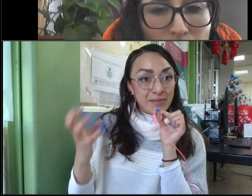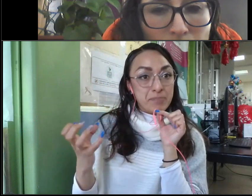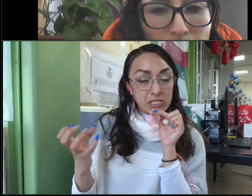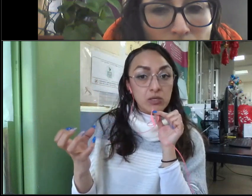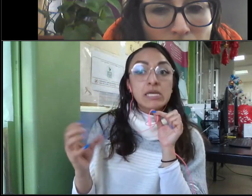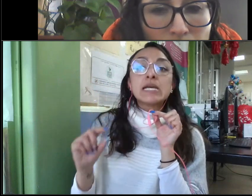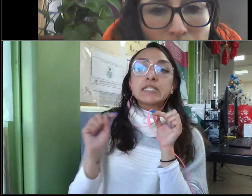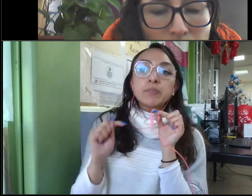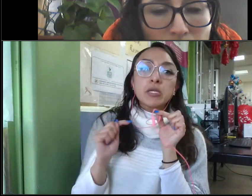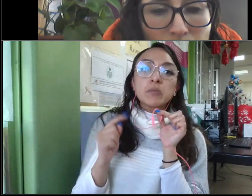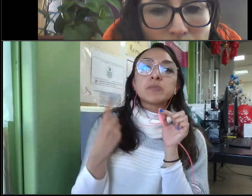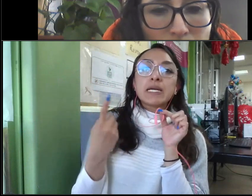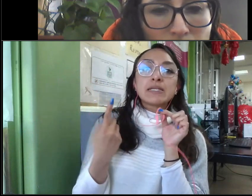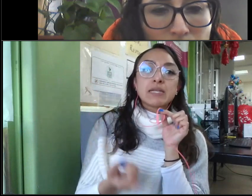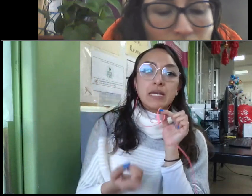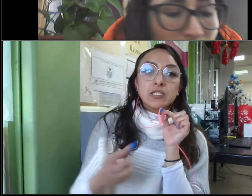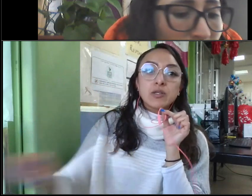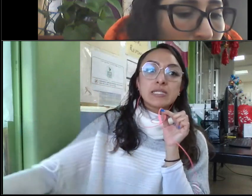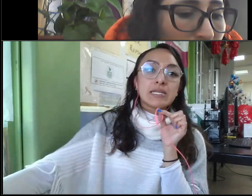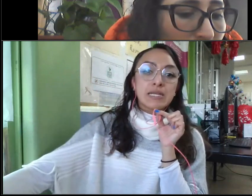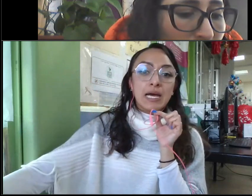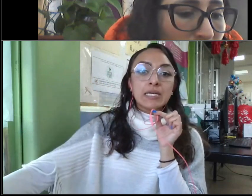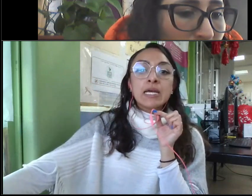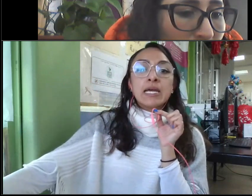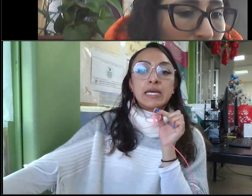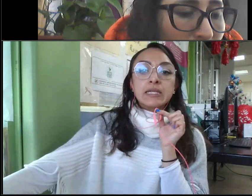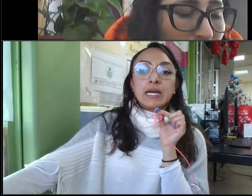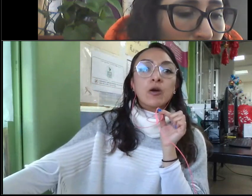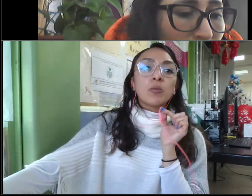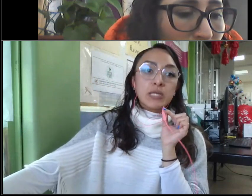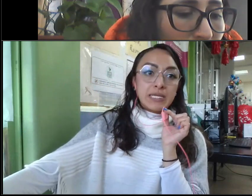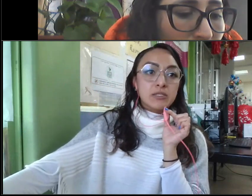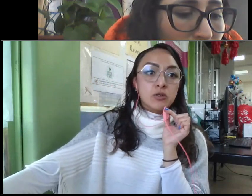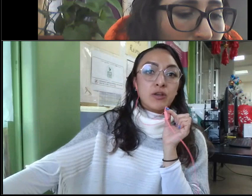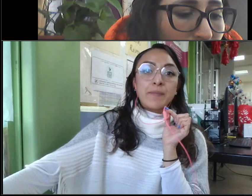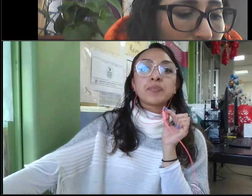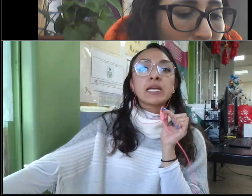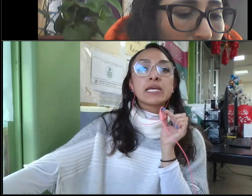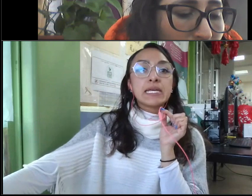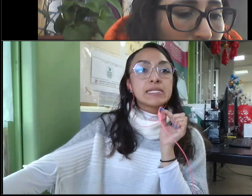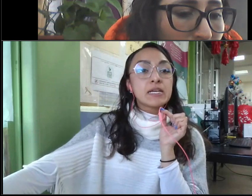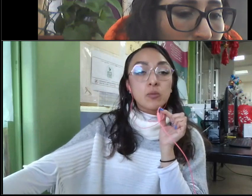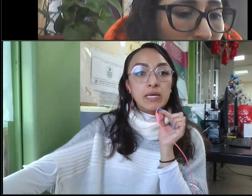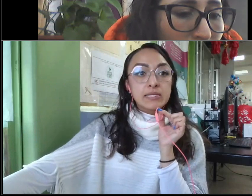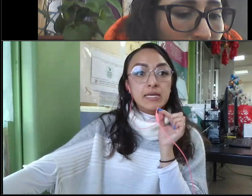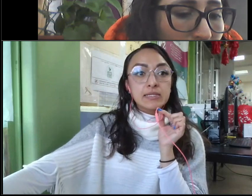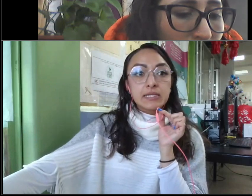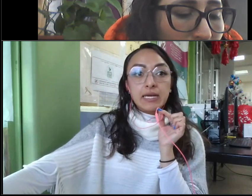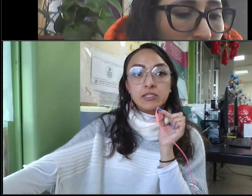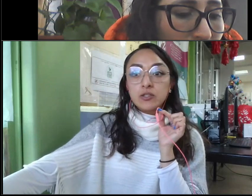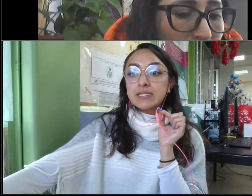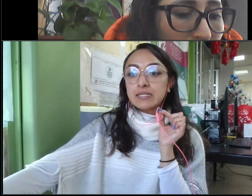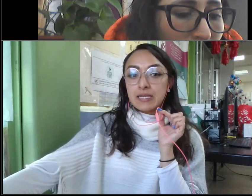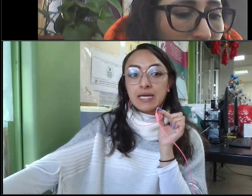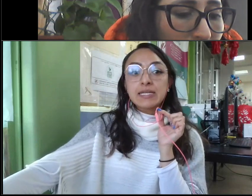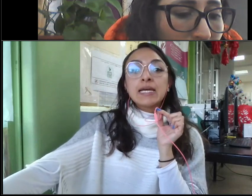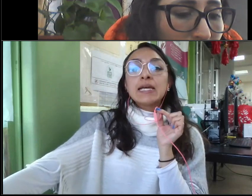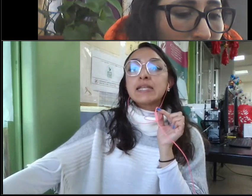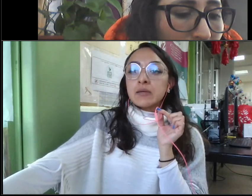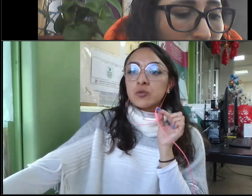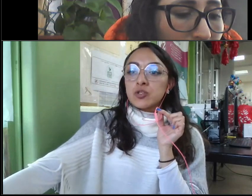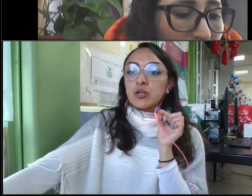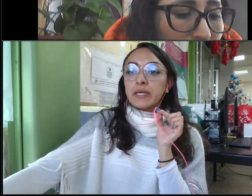no le dan peso, sí podemos ver las interacciones que se dan entre la comunidad sorda. Y esas interacciones que se